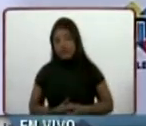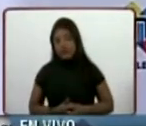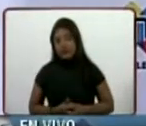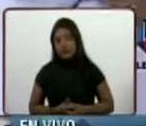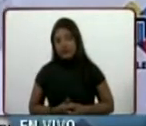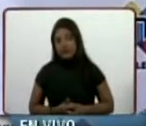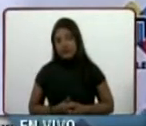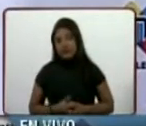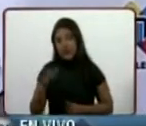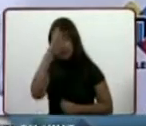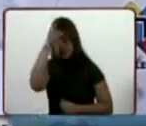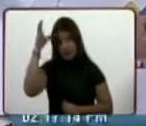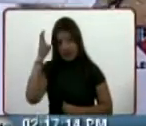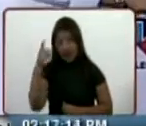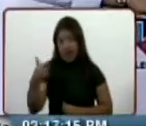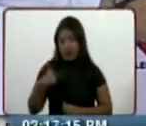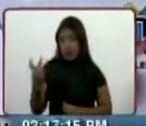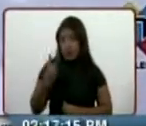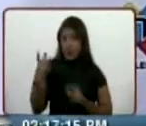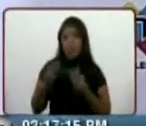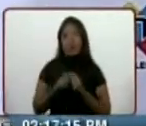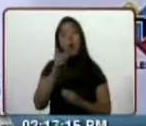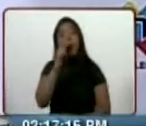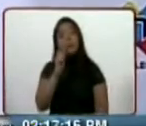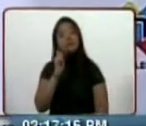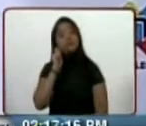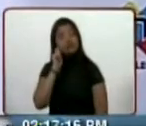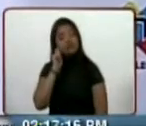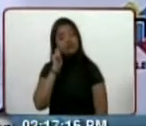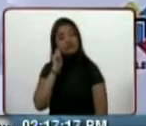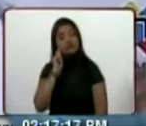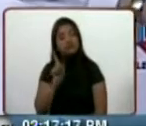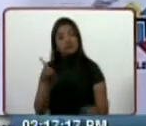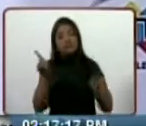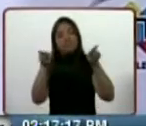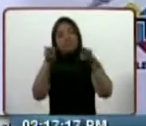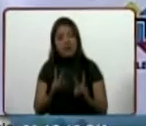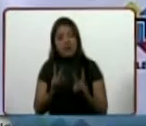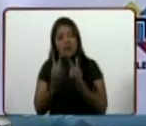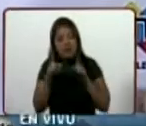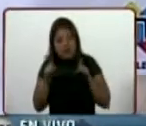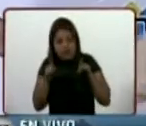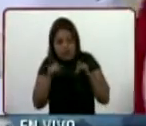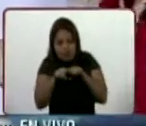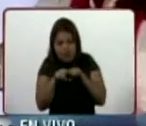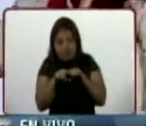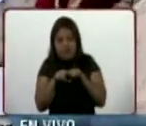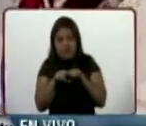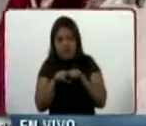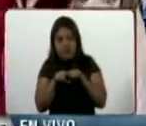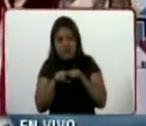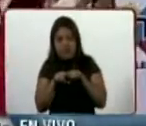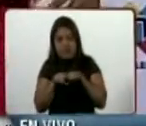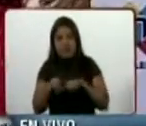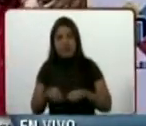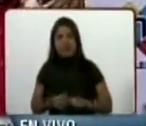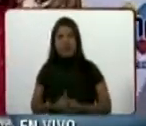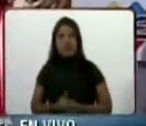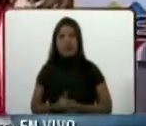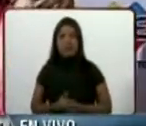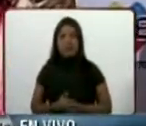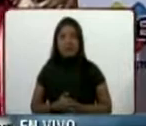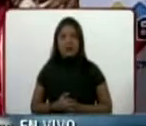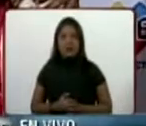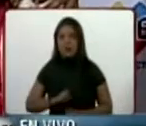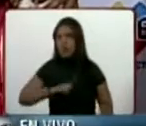Silvia y yo, una mujer y un hombre, que unimos nuestro destino, nuestra familia. Eso. Y nunca